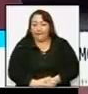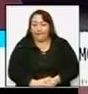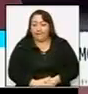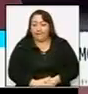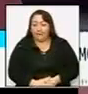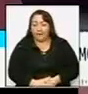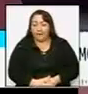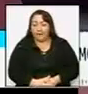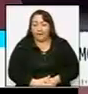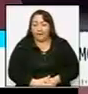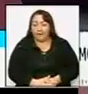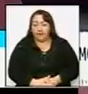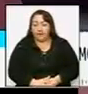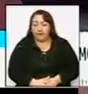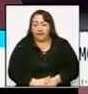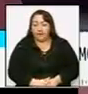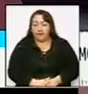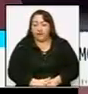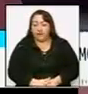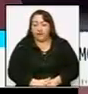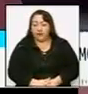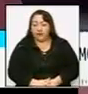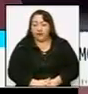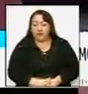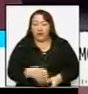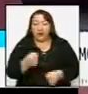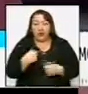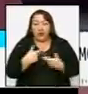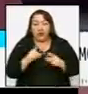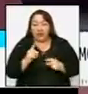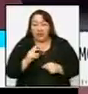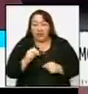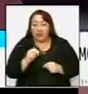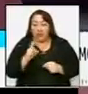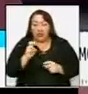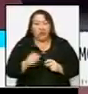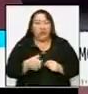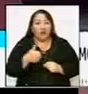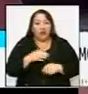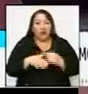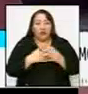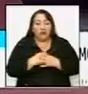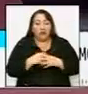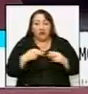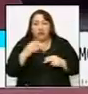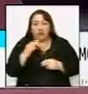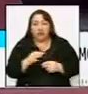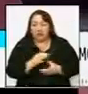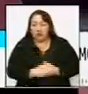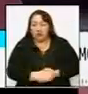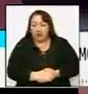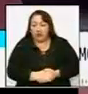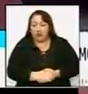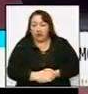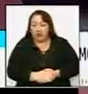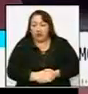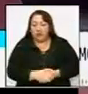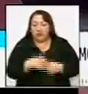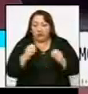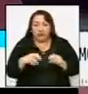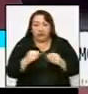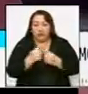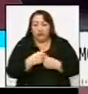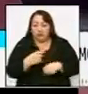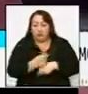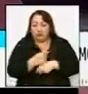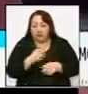y recién el jurado te libera. Total, si el jurado te libera, lo que yo digo es que por una cuestión de principio, educación, de nivel, lo que Dios lo sea, renuncia al partido